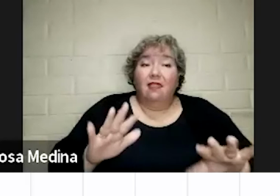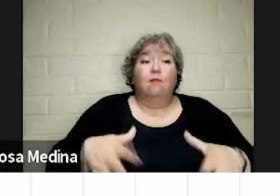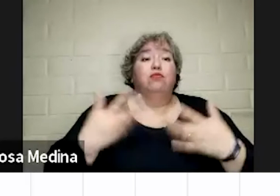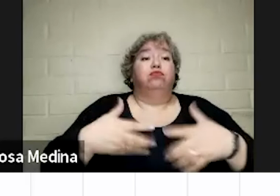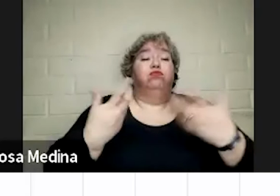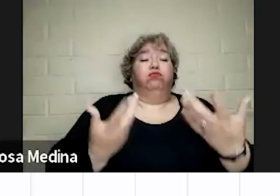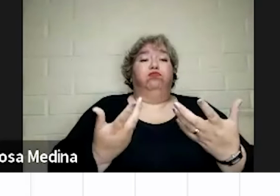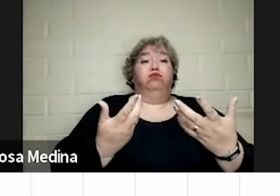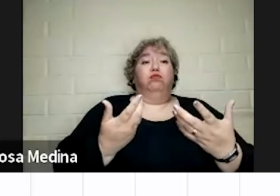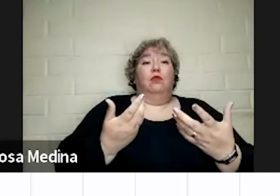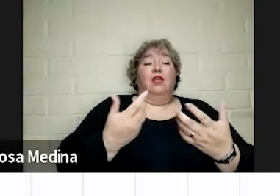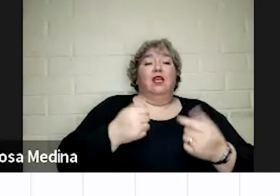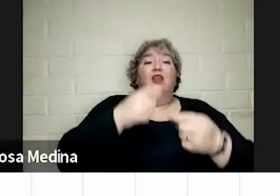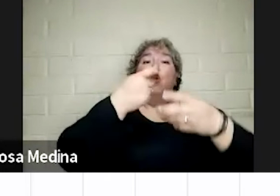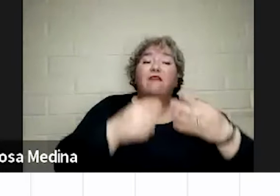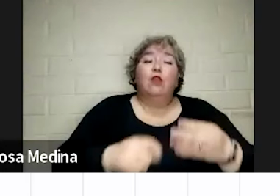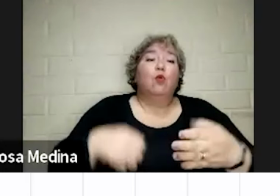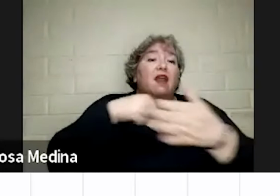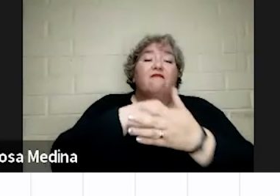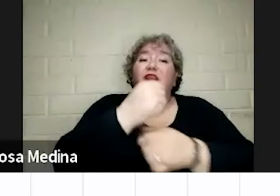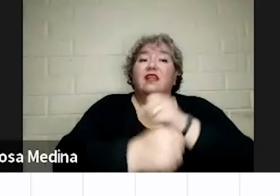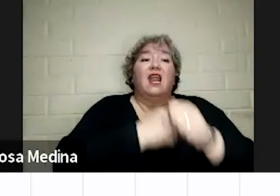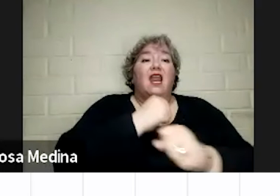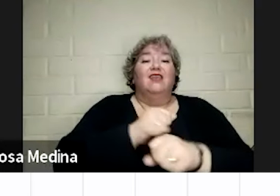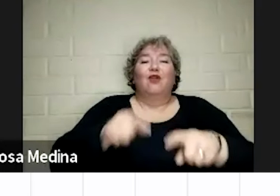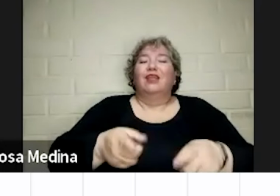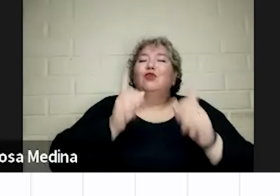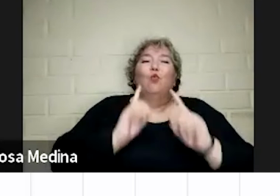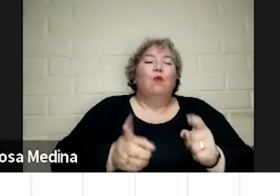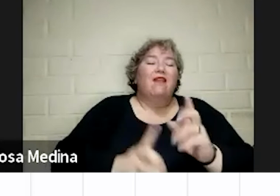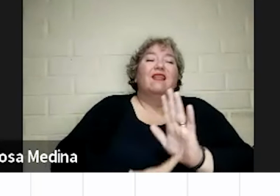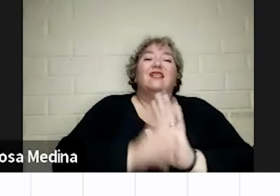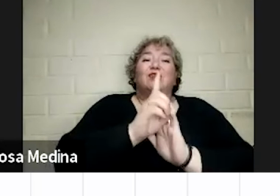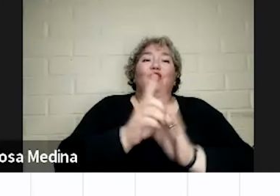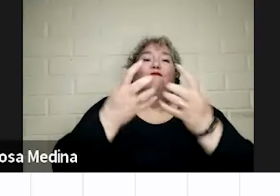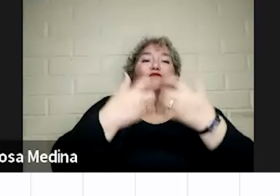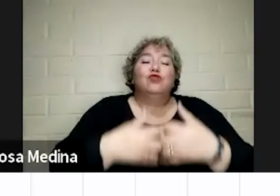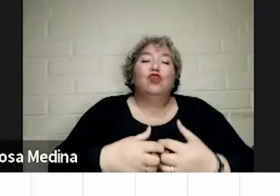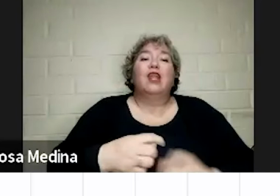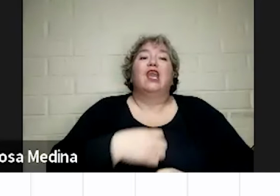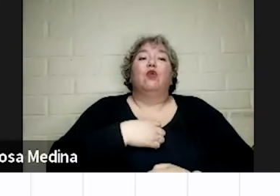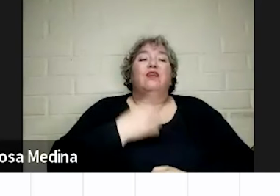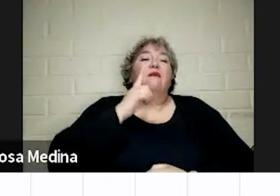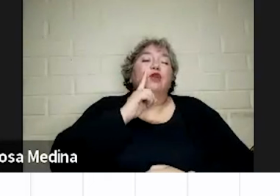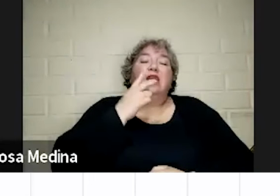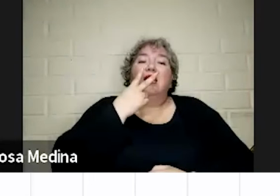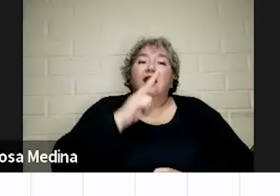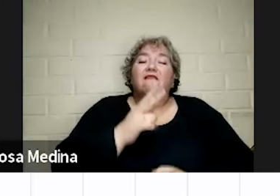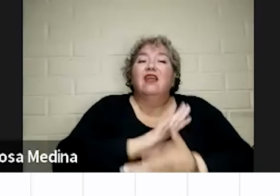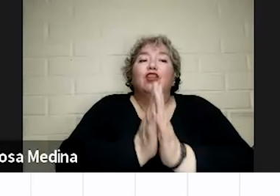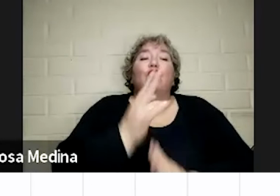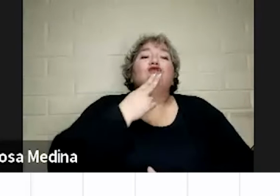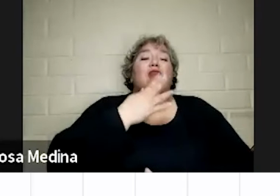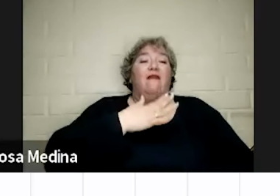ejecutivas y los evalúan a final de año, ellos igual van a haber desarrollado sus funciones ejecutivas porque tienen todo que ver con la vida misma. Ya siempre las